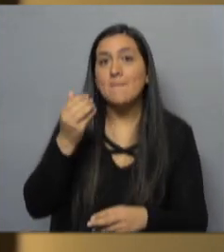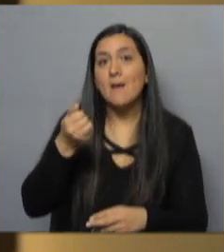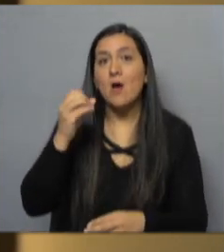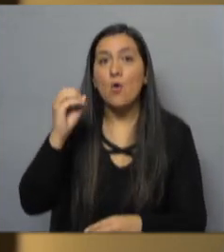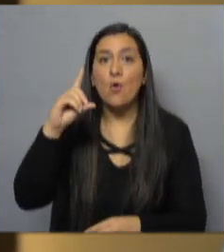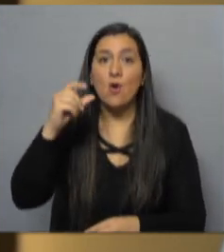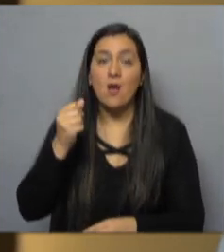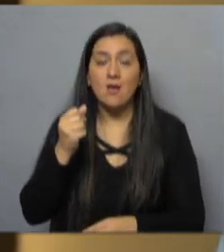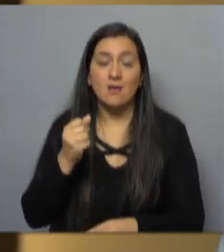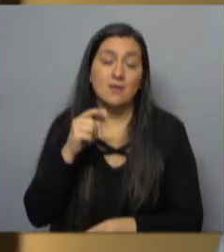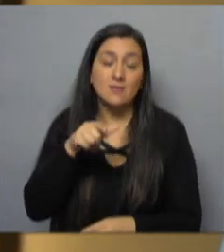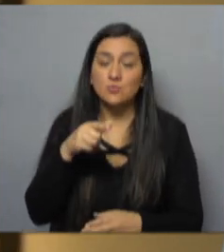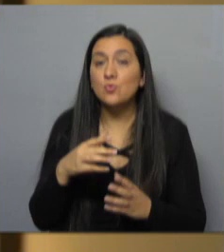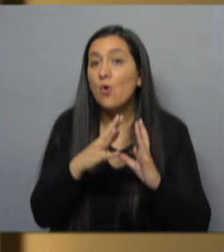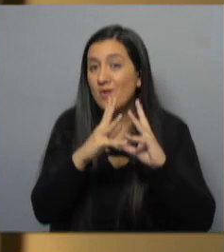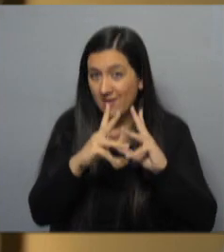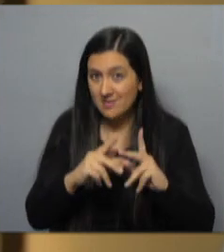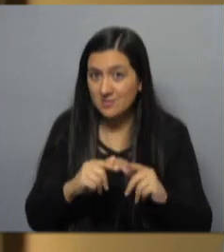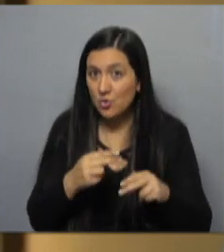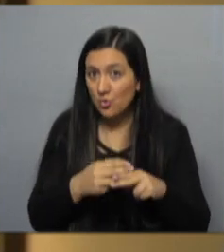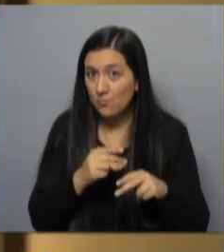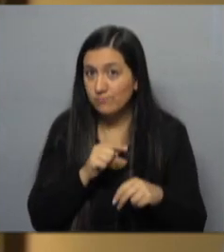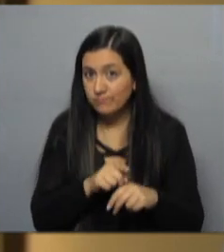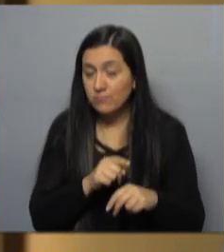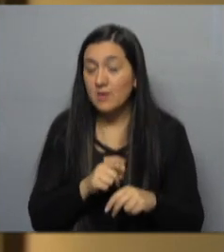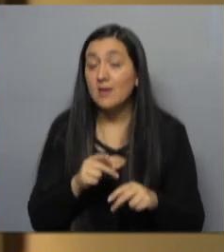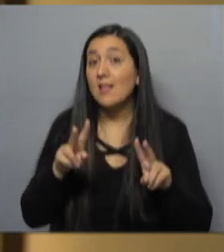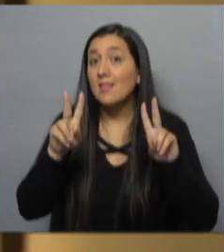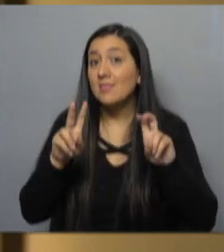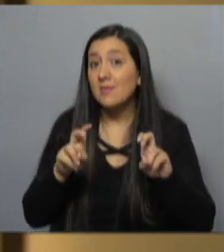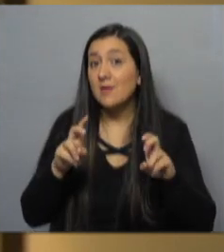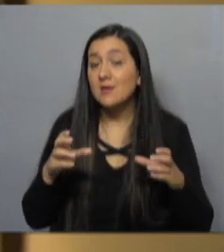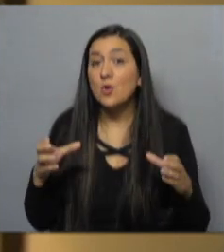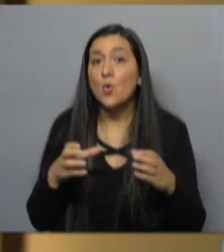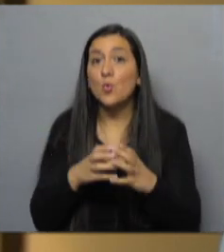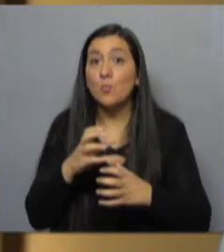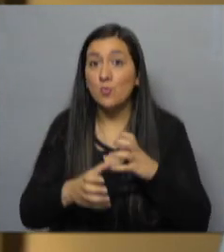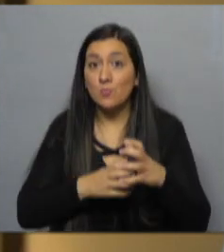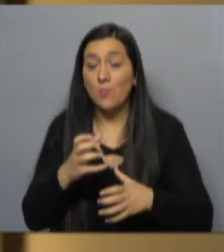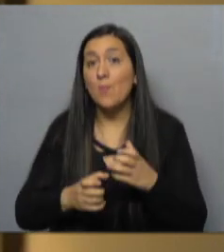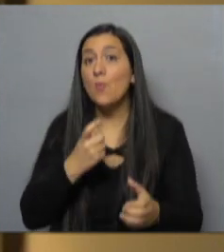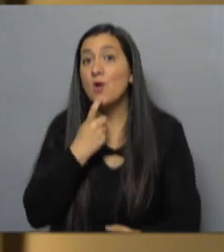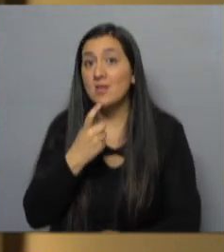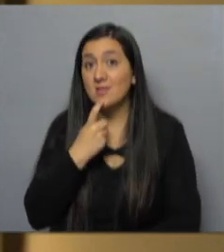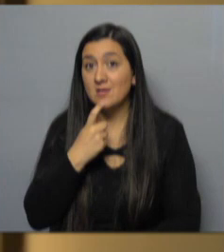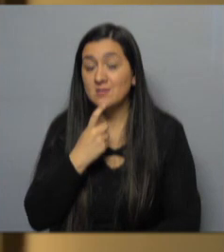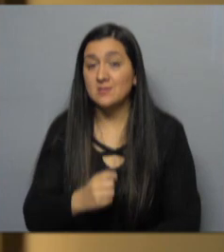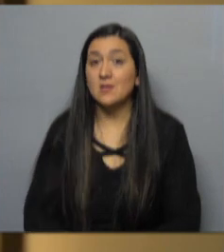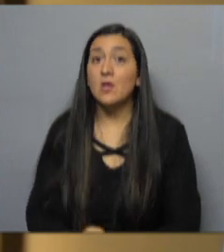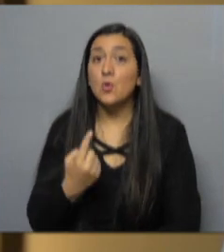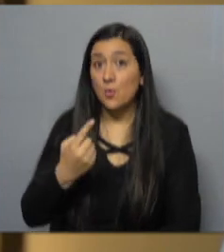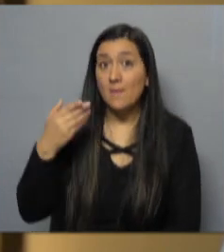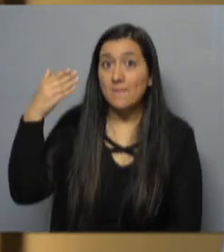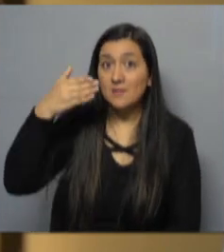organizaciones afiliadas a partidos políticos en América Latina, que tiene como tema las coaliciones políticas justamente en este continente. Y una de las